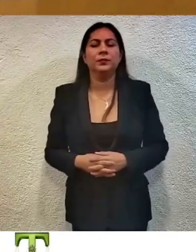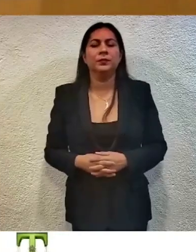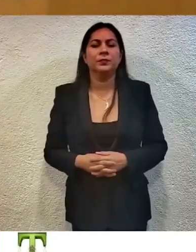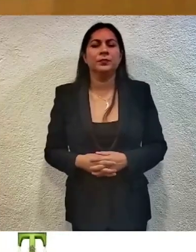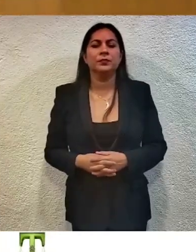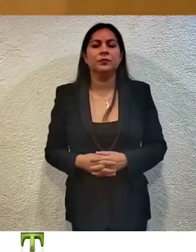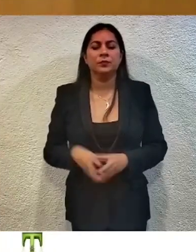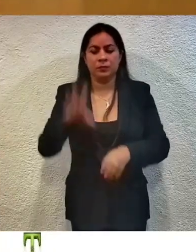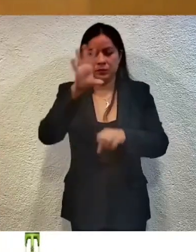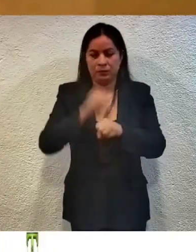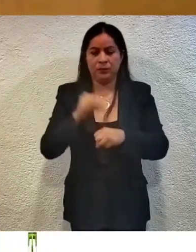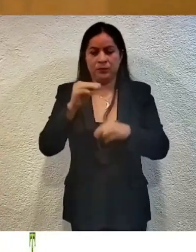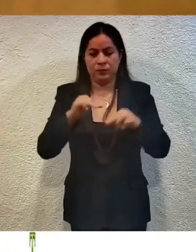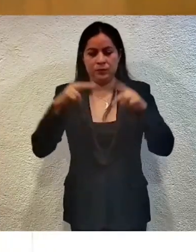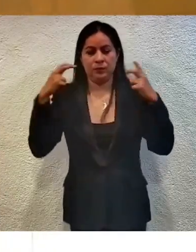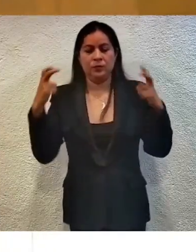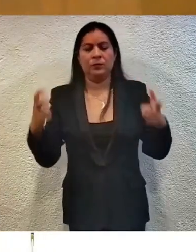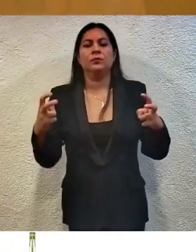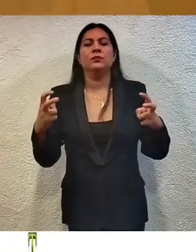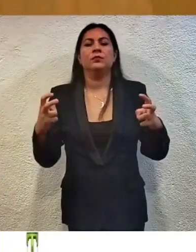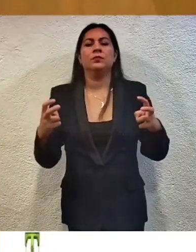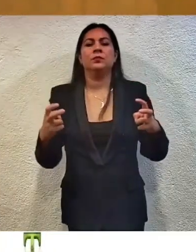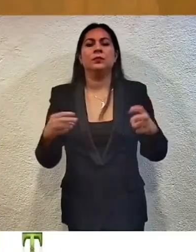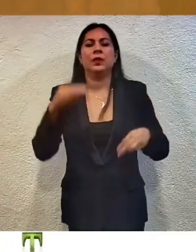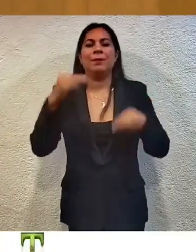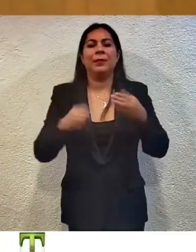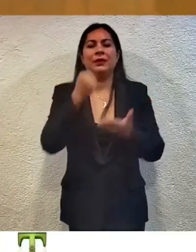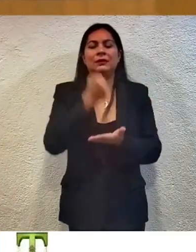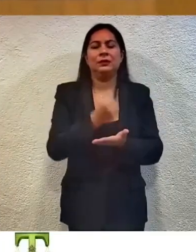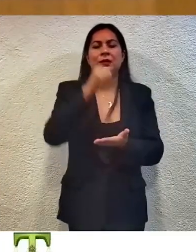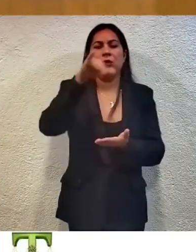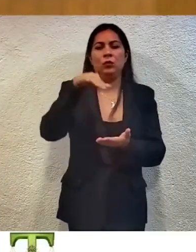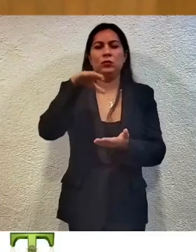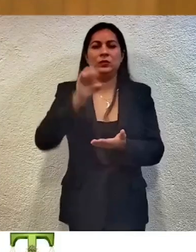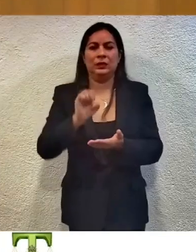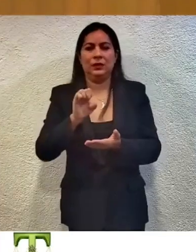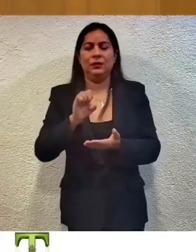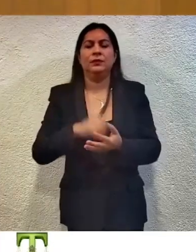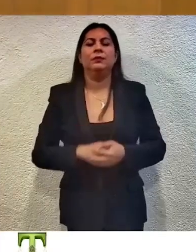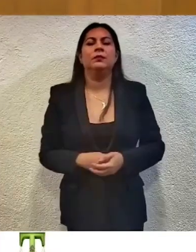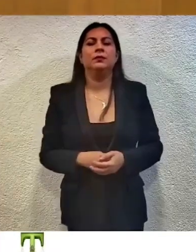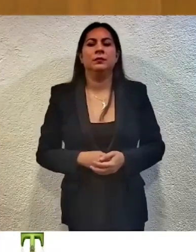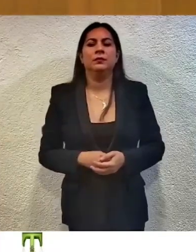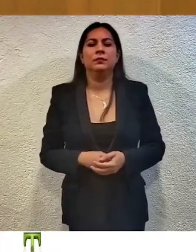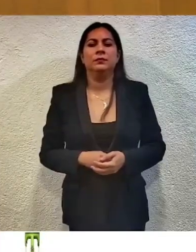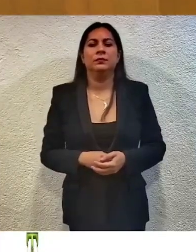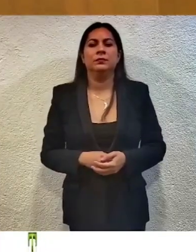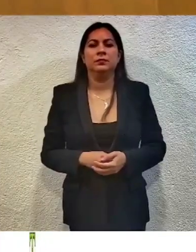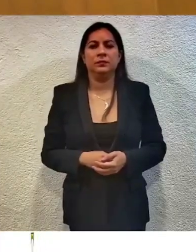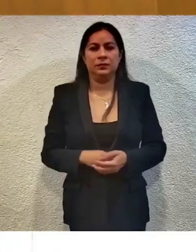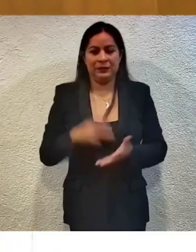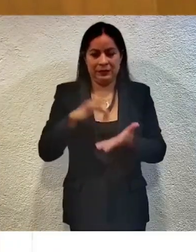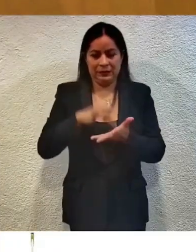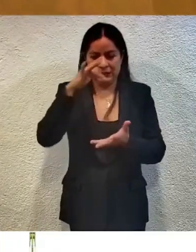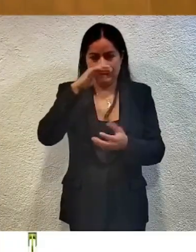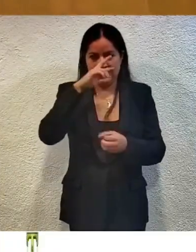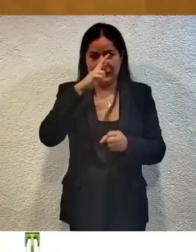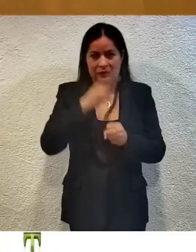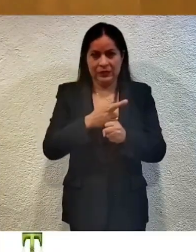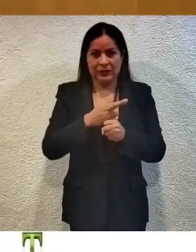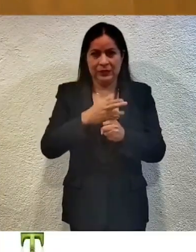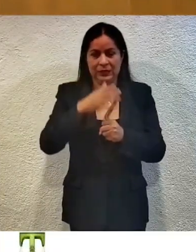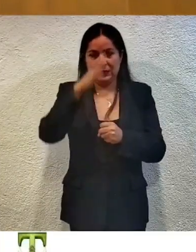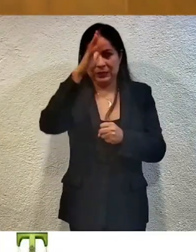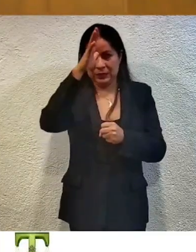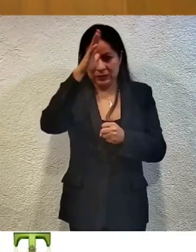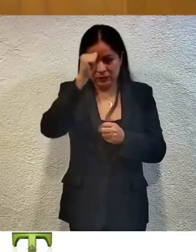Con la autorización del Pleno, magistrado José Inés Betancur Salgado. Sí, gracias, secretaria general. Con